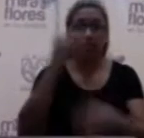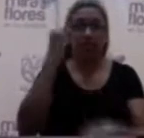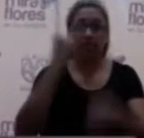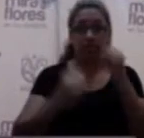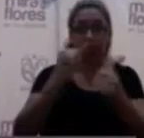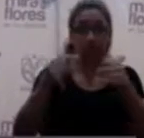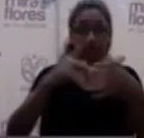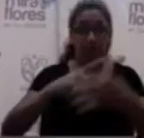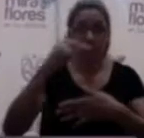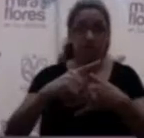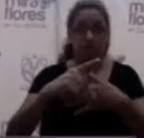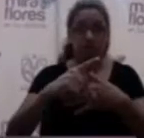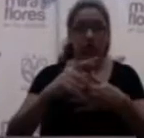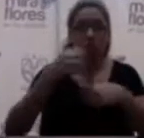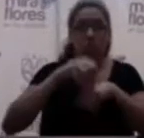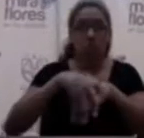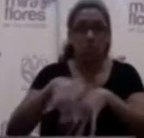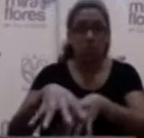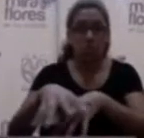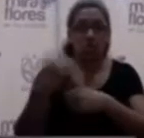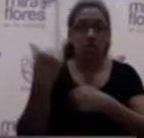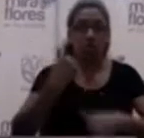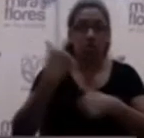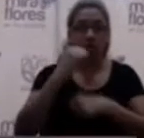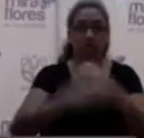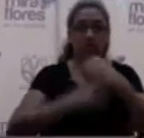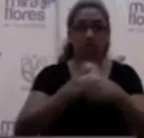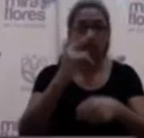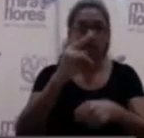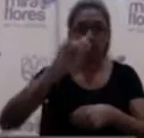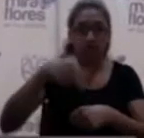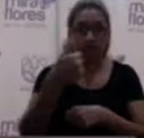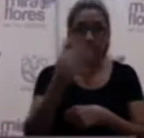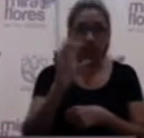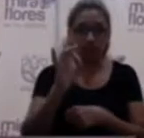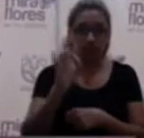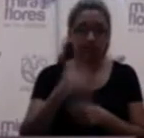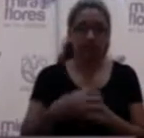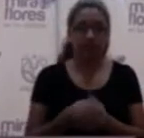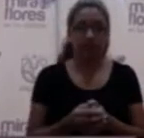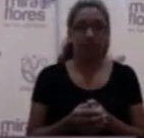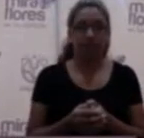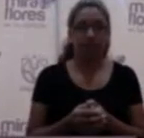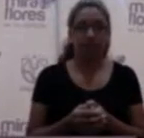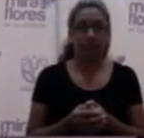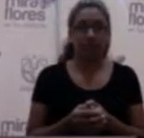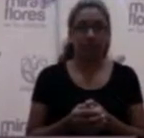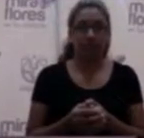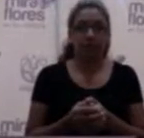se estaría culminando este proyecto entre julio y agosto del año 2018.